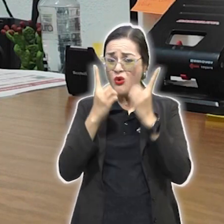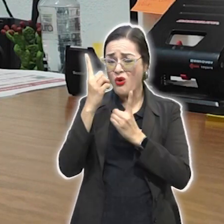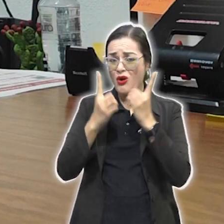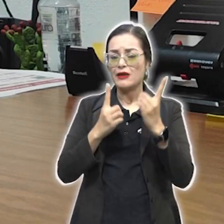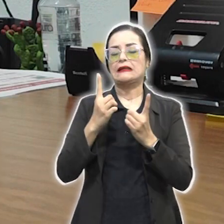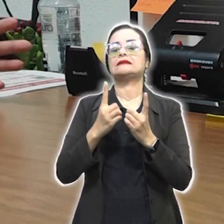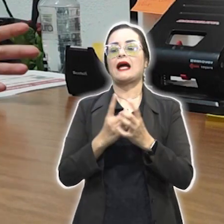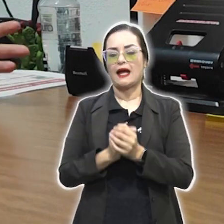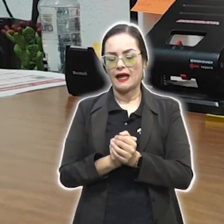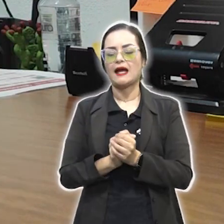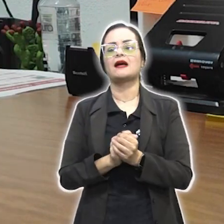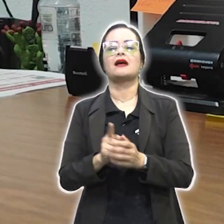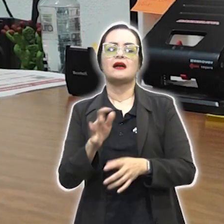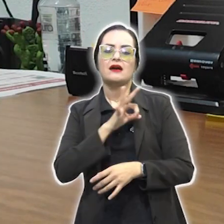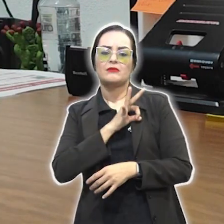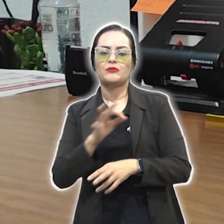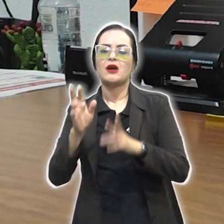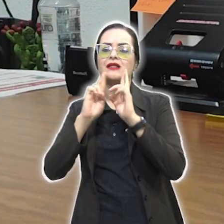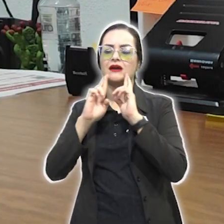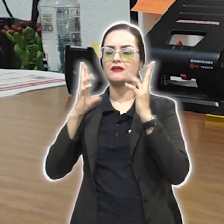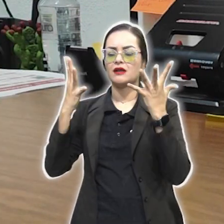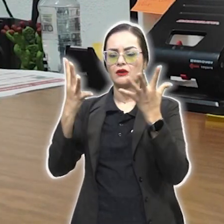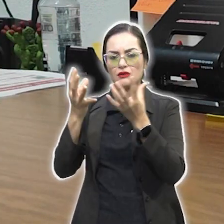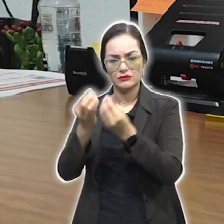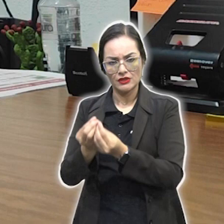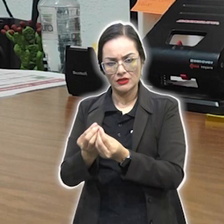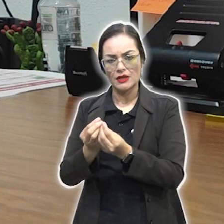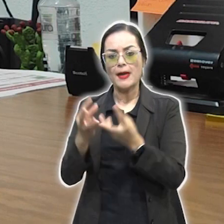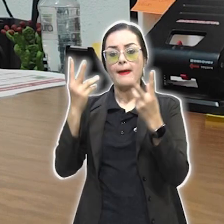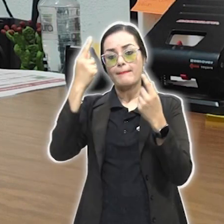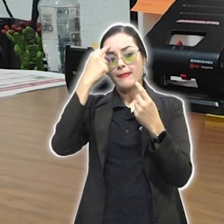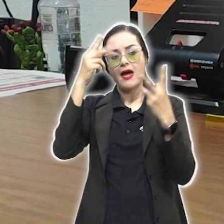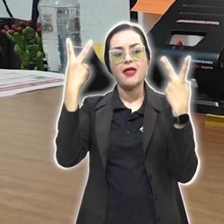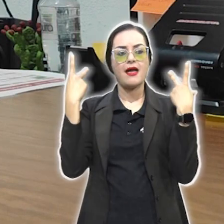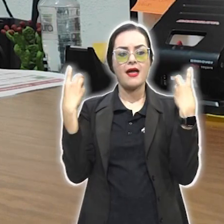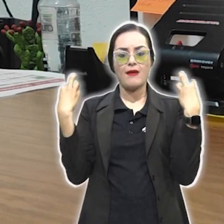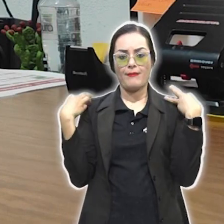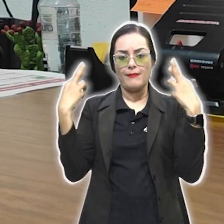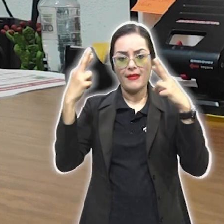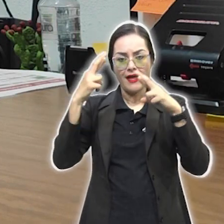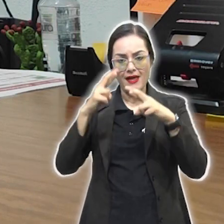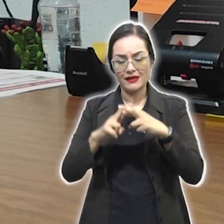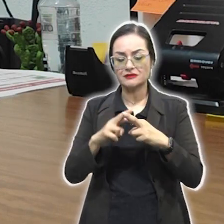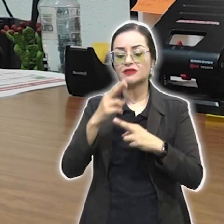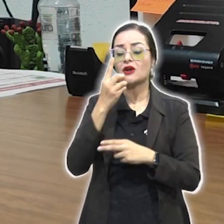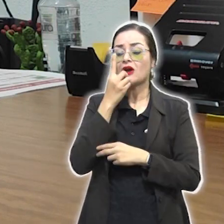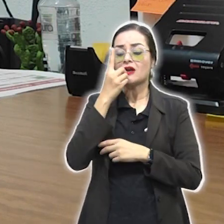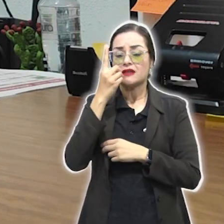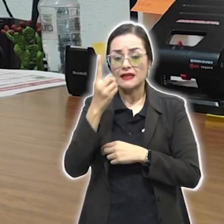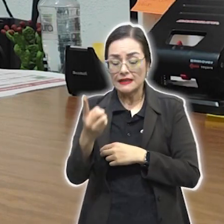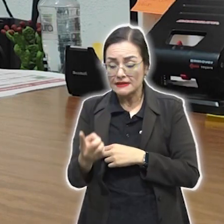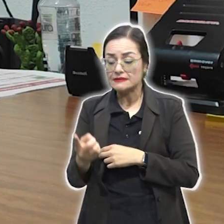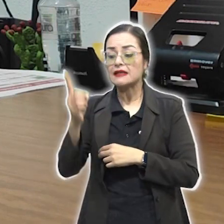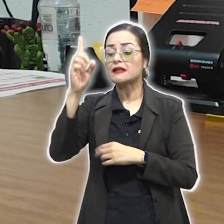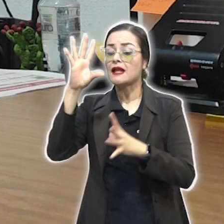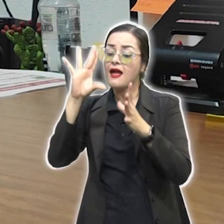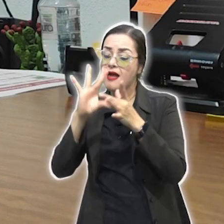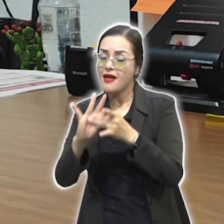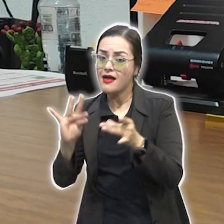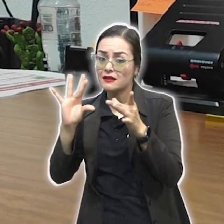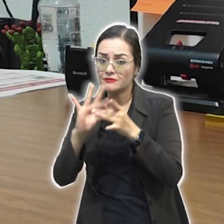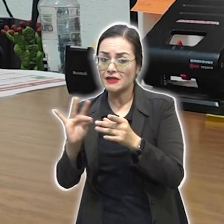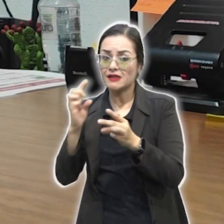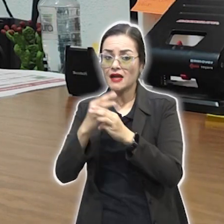para poder disipar esas dudas y poderlos encaminar y que estén más preparados para la hora que les llegue el examen de las asignaturas